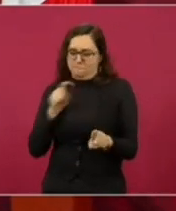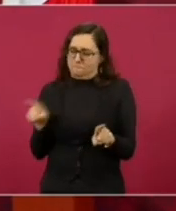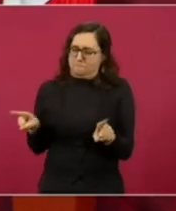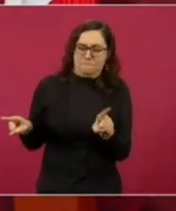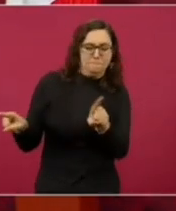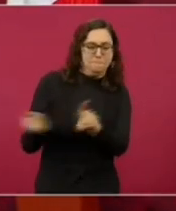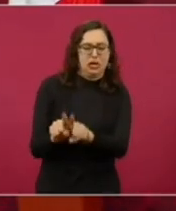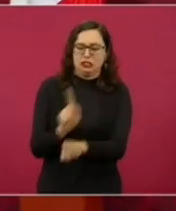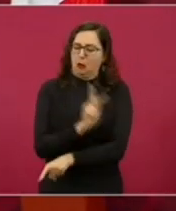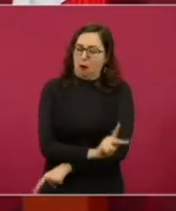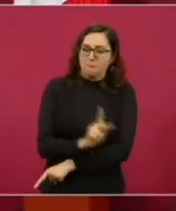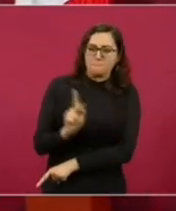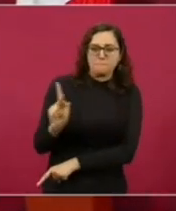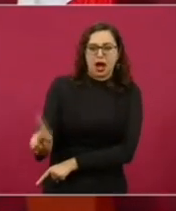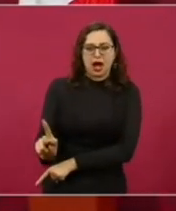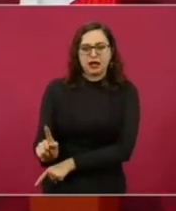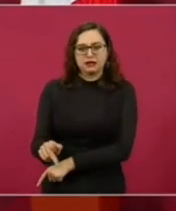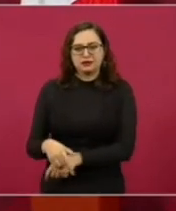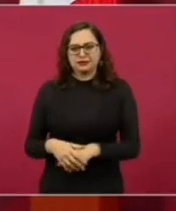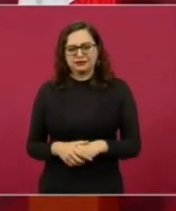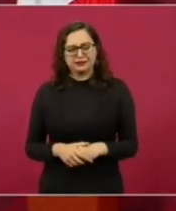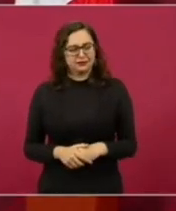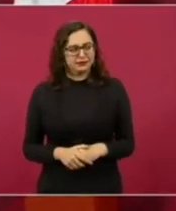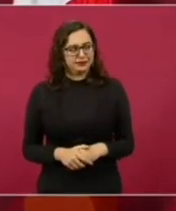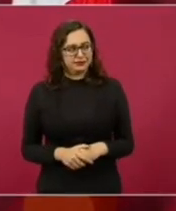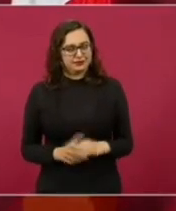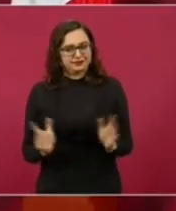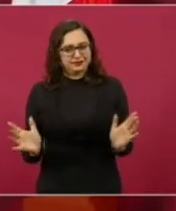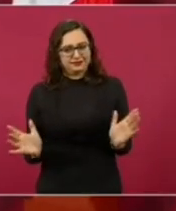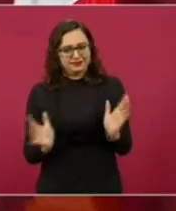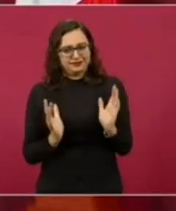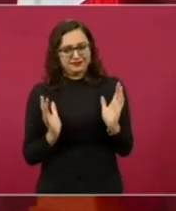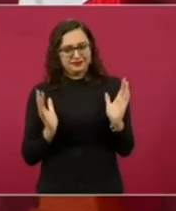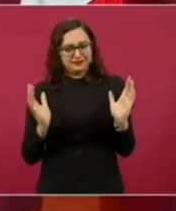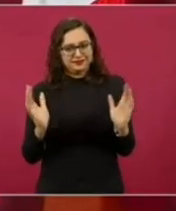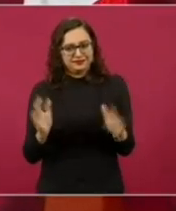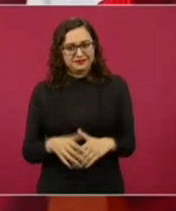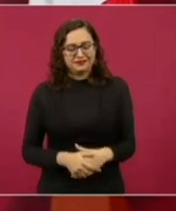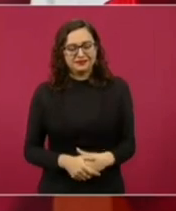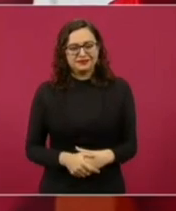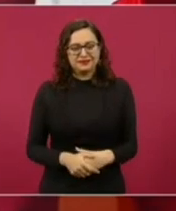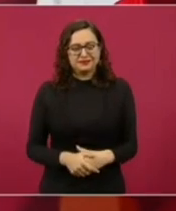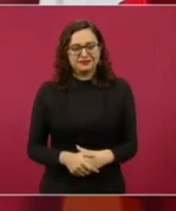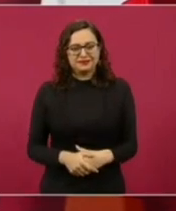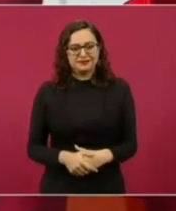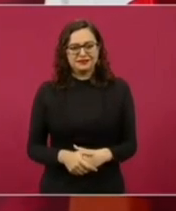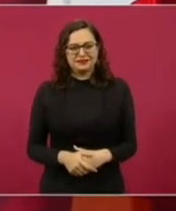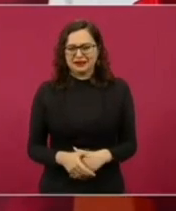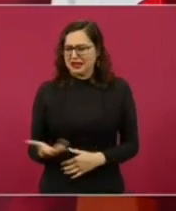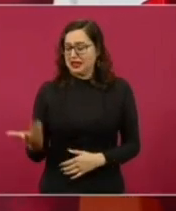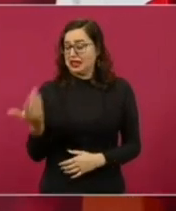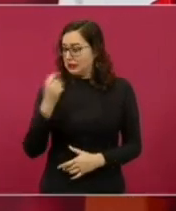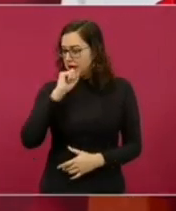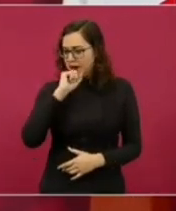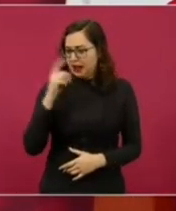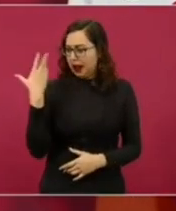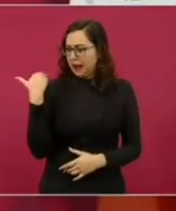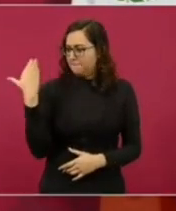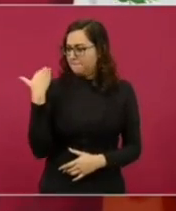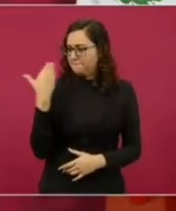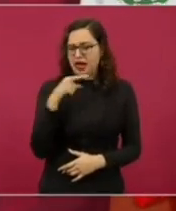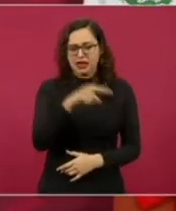Acaba de decir alguien de los mismos intelectuales orgánicos del régimen